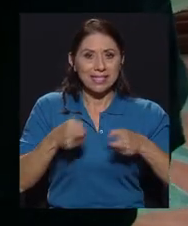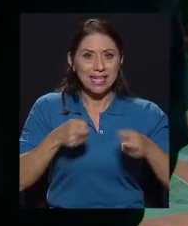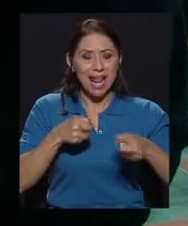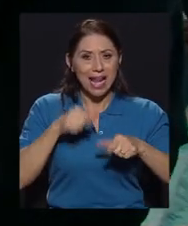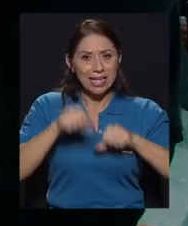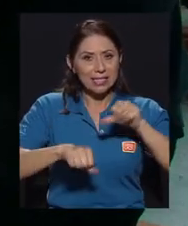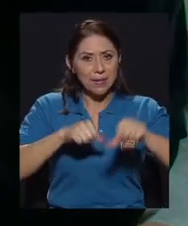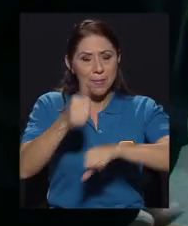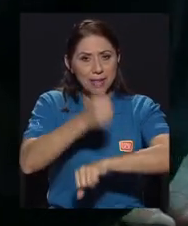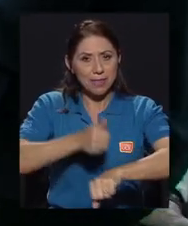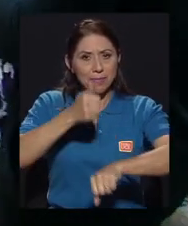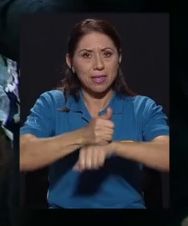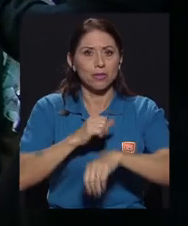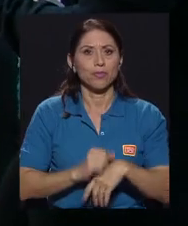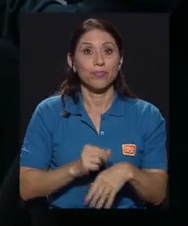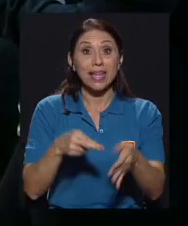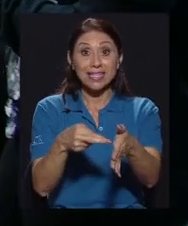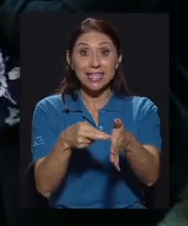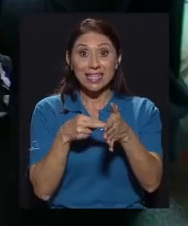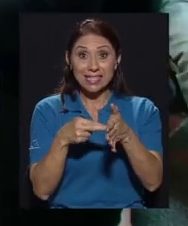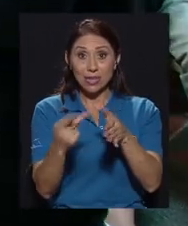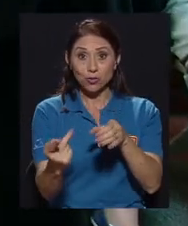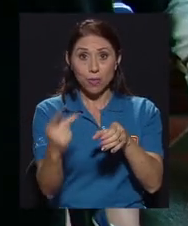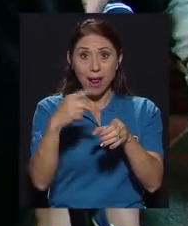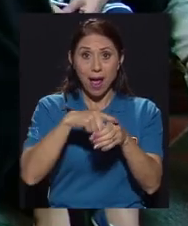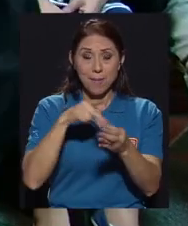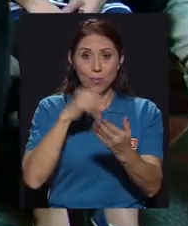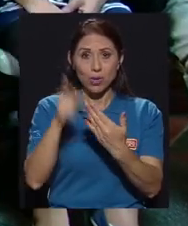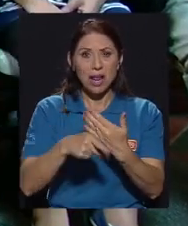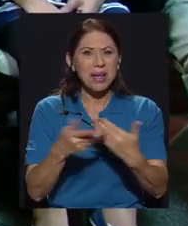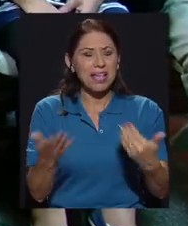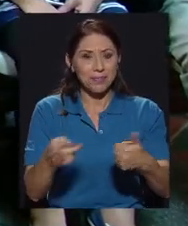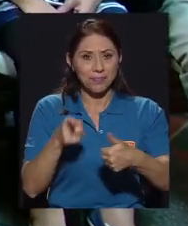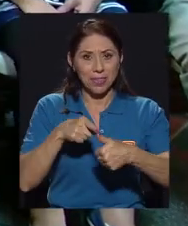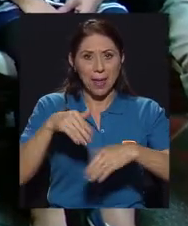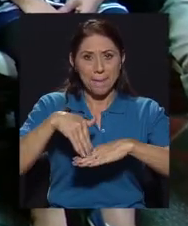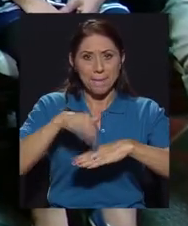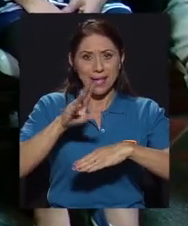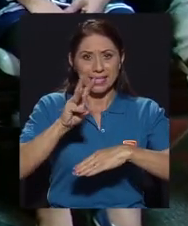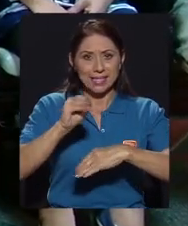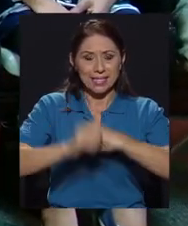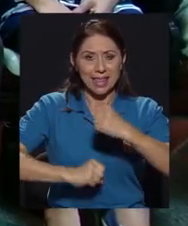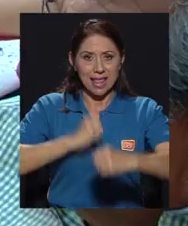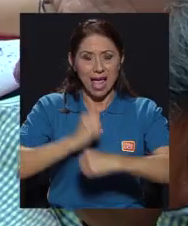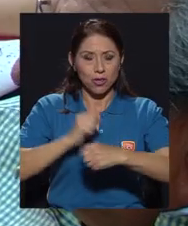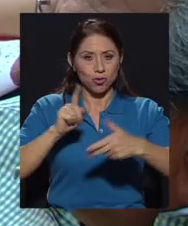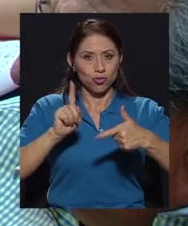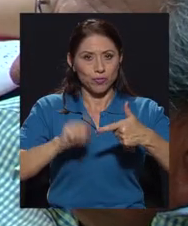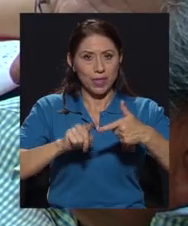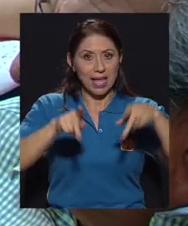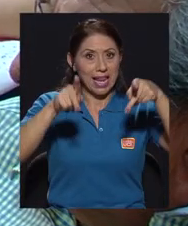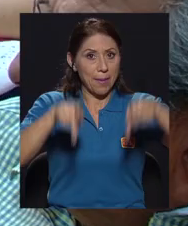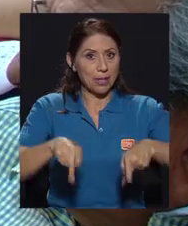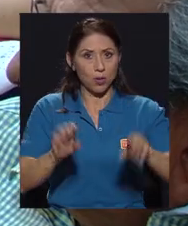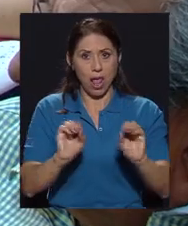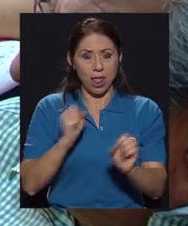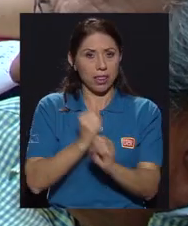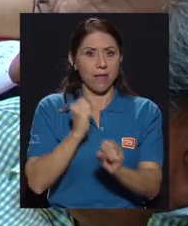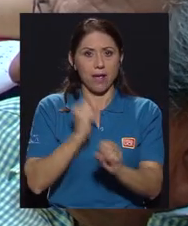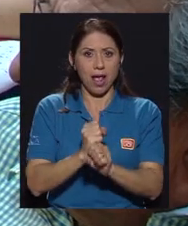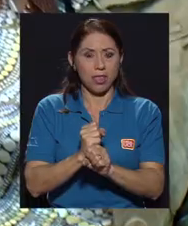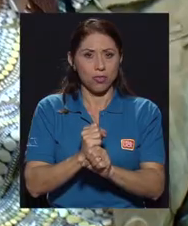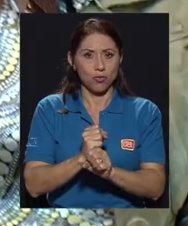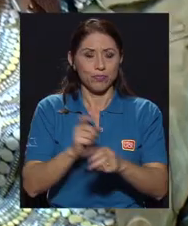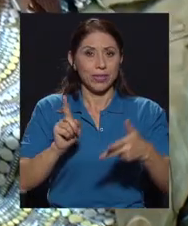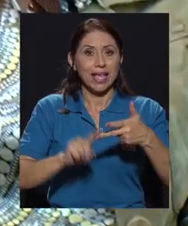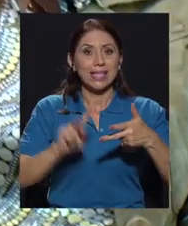ese emprendimiento. Los requisitos para ingresar al programa son tener más de 60 años, que la persona no se encuentre